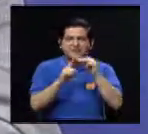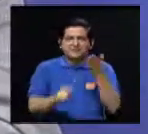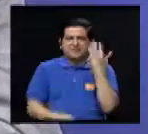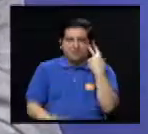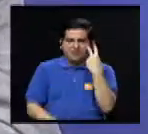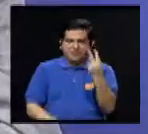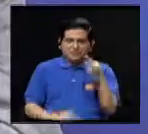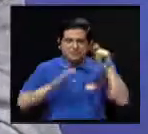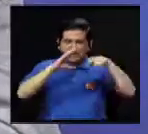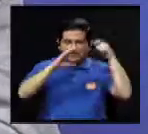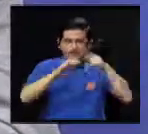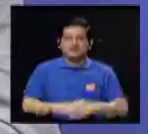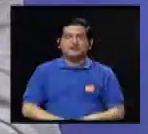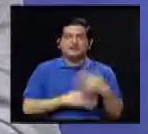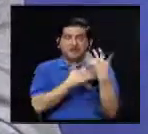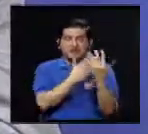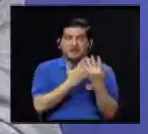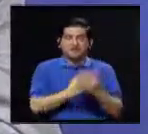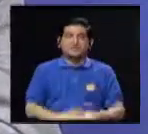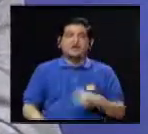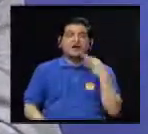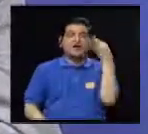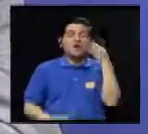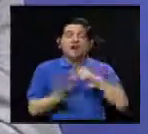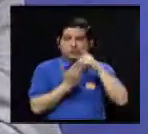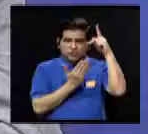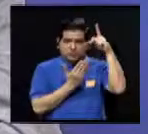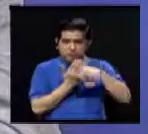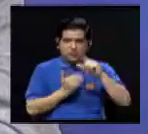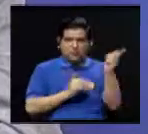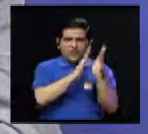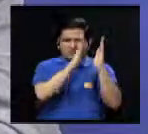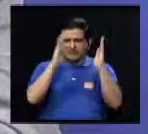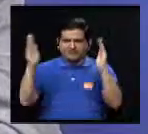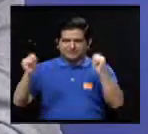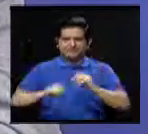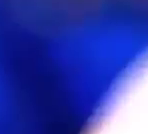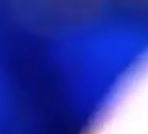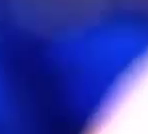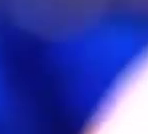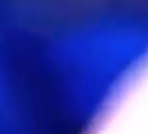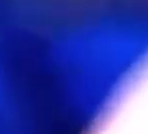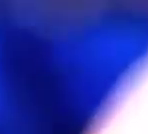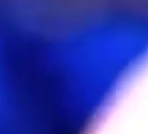mensaje audiovisual y cinematográfico. Los esperamos en nuestro próximo Lunes de Cinemateca.